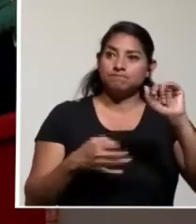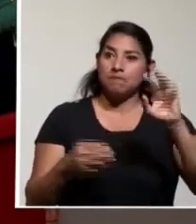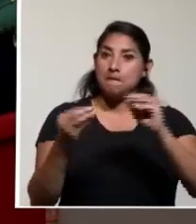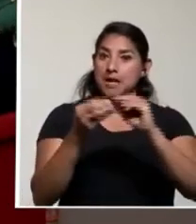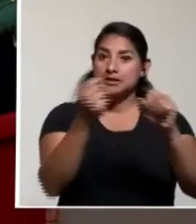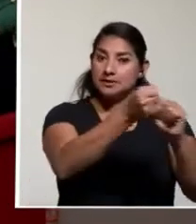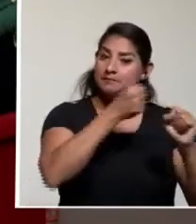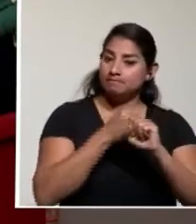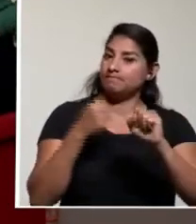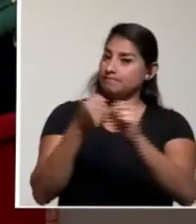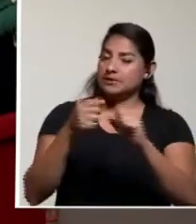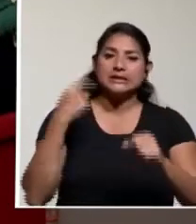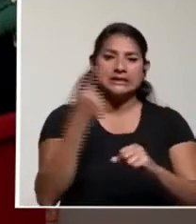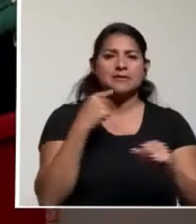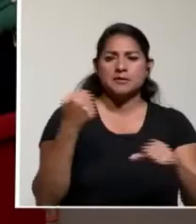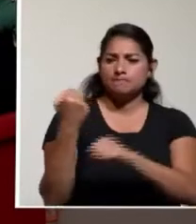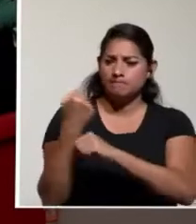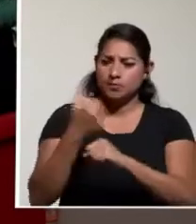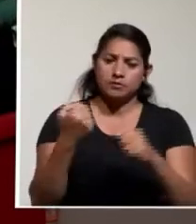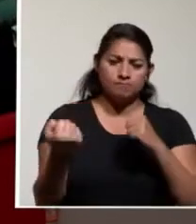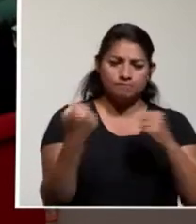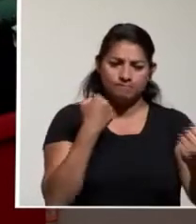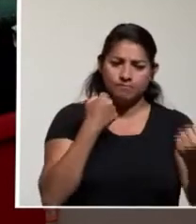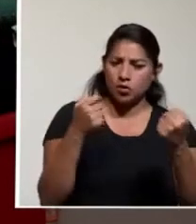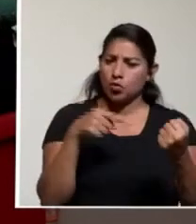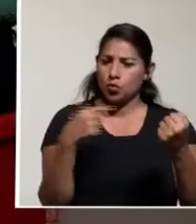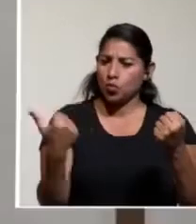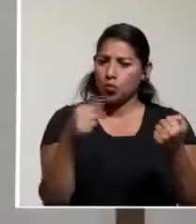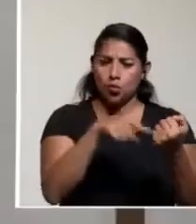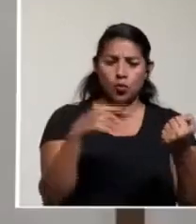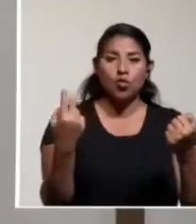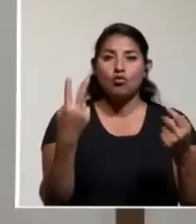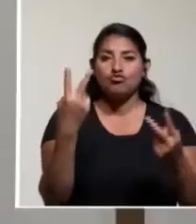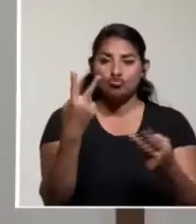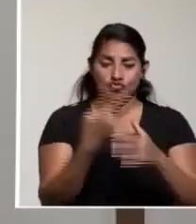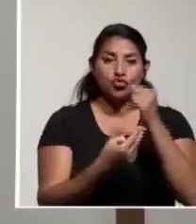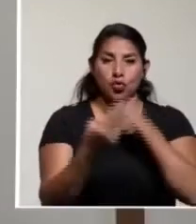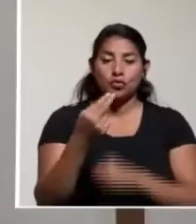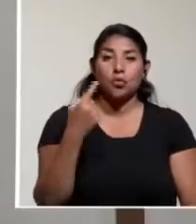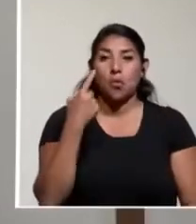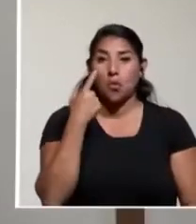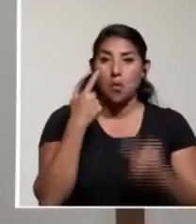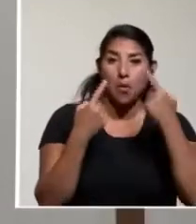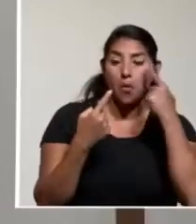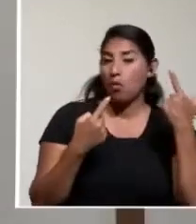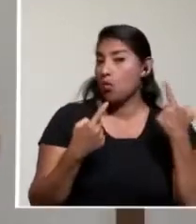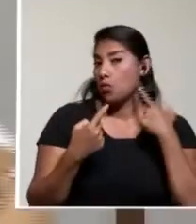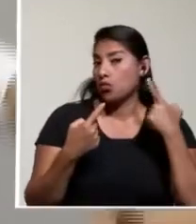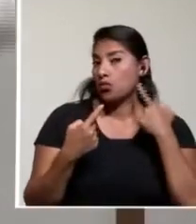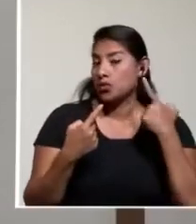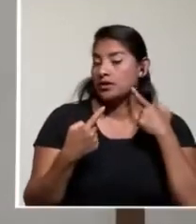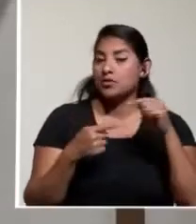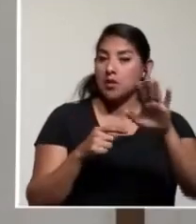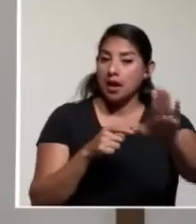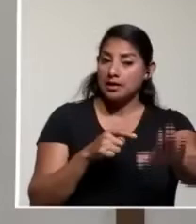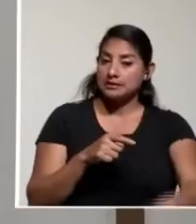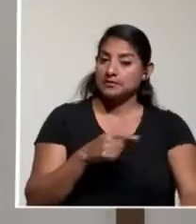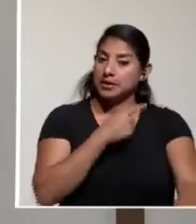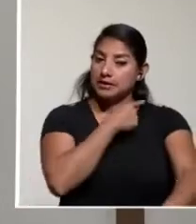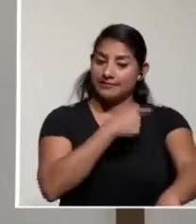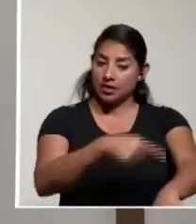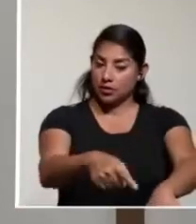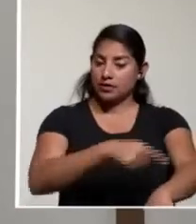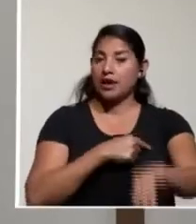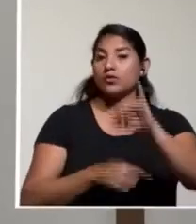Entonces, siempre trato de utilizarlo. Y también el ojo, el oído, ajá, la extremidad superior y la